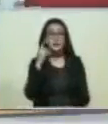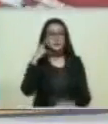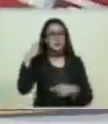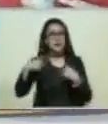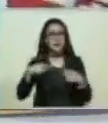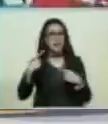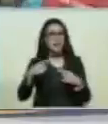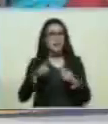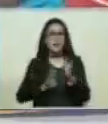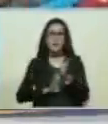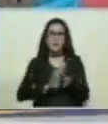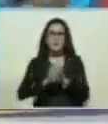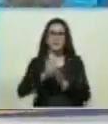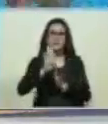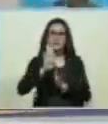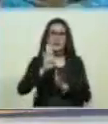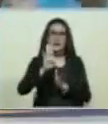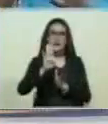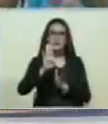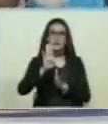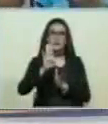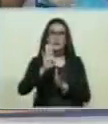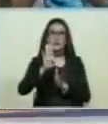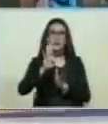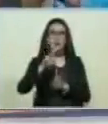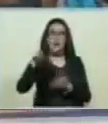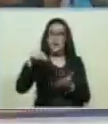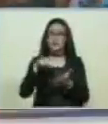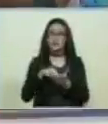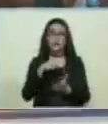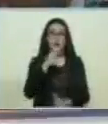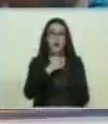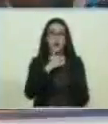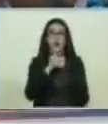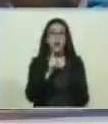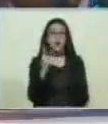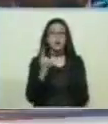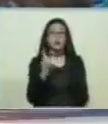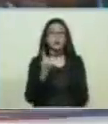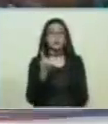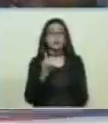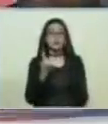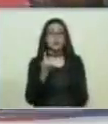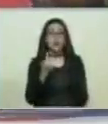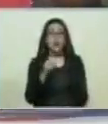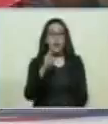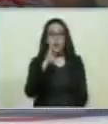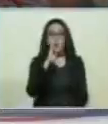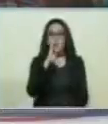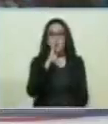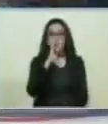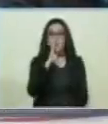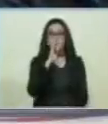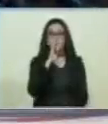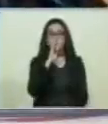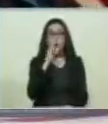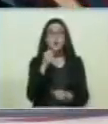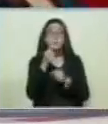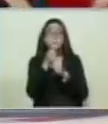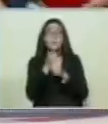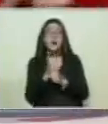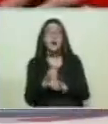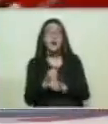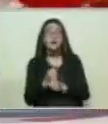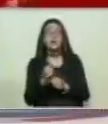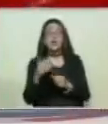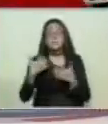nosotros avanzando a nivel nacional, porque no es solamente que los bancos estemos esperando que lleguen